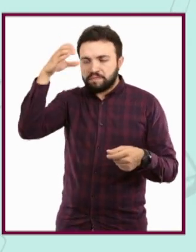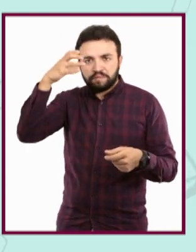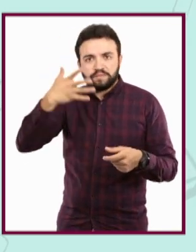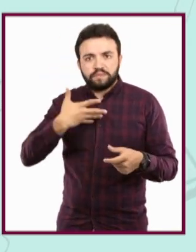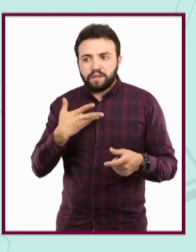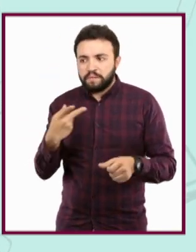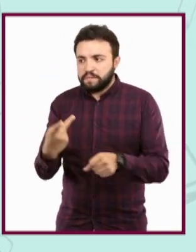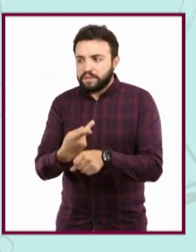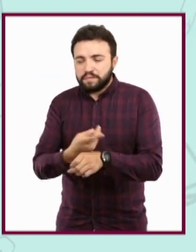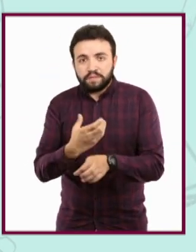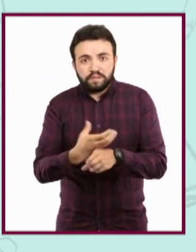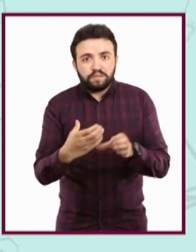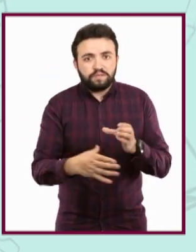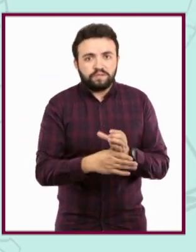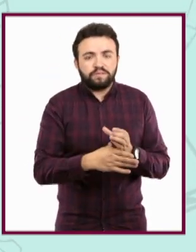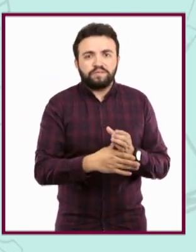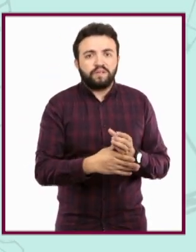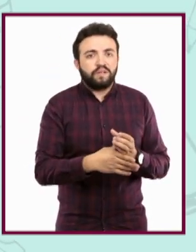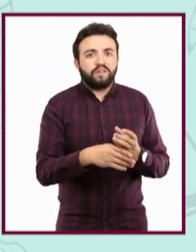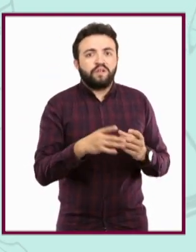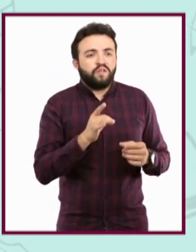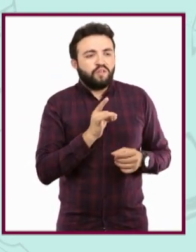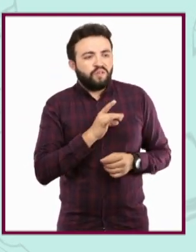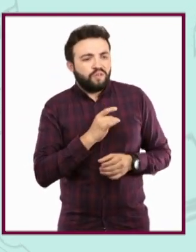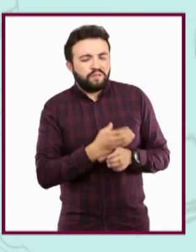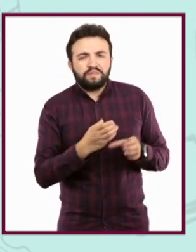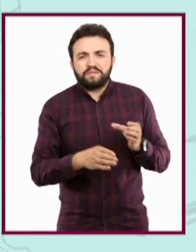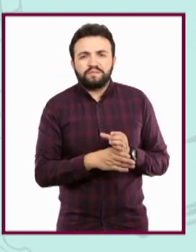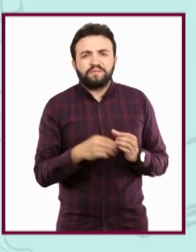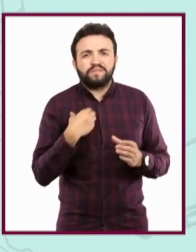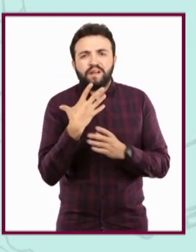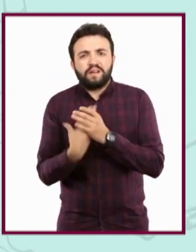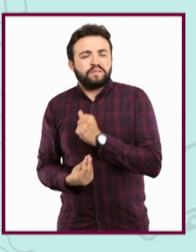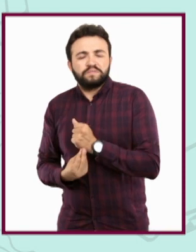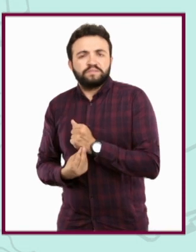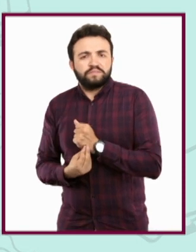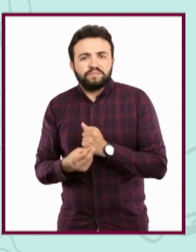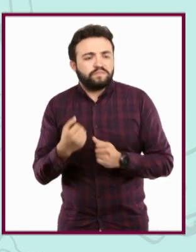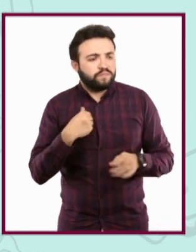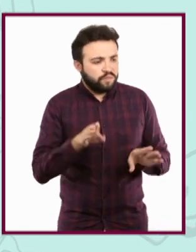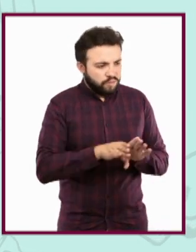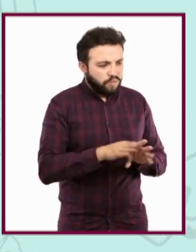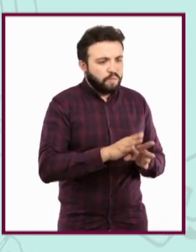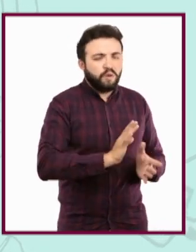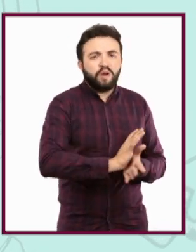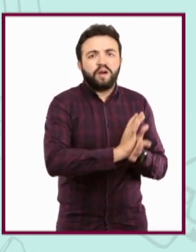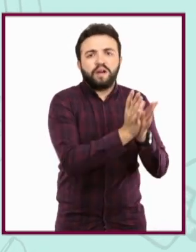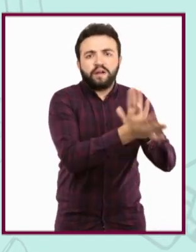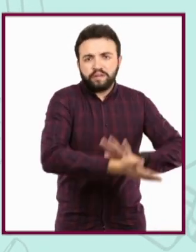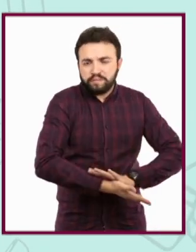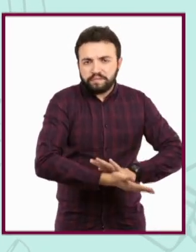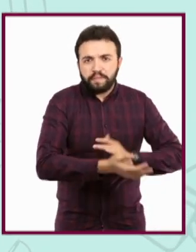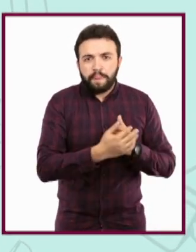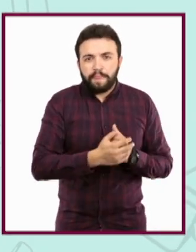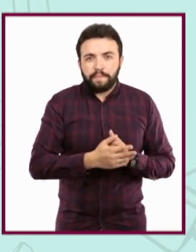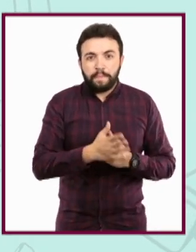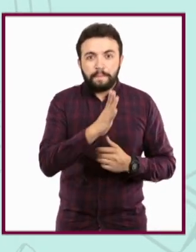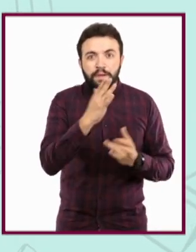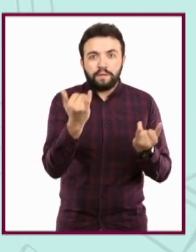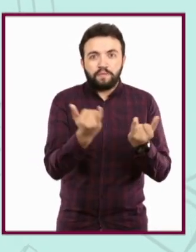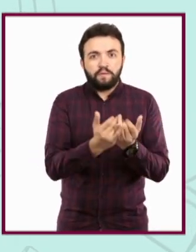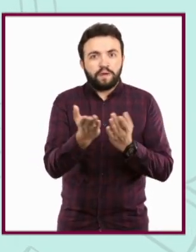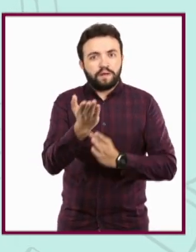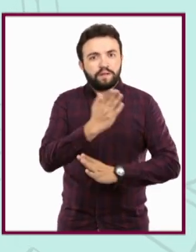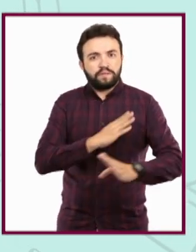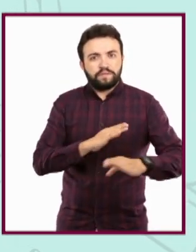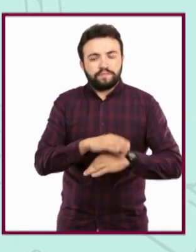hacen, afrontan el dolor, no le huyen y encuentran la manera de trascenderlo. ¿Como los luchadores? Yo quisiera ser